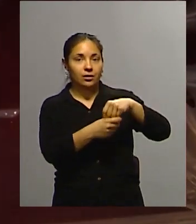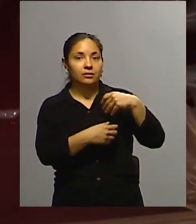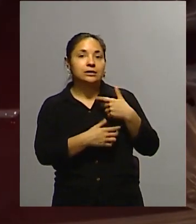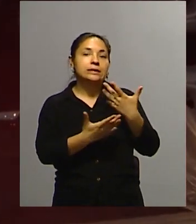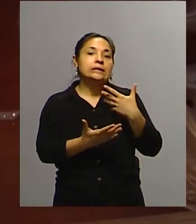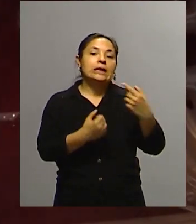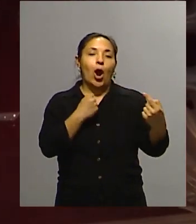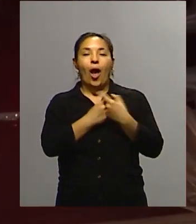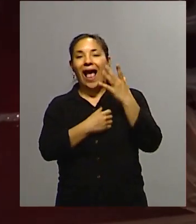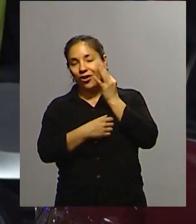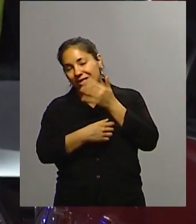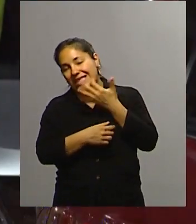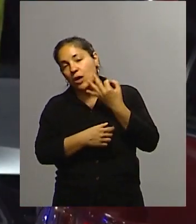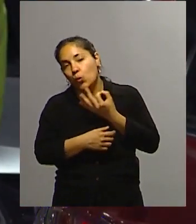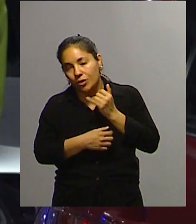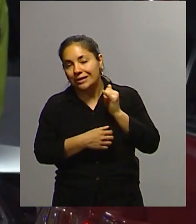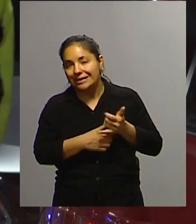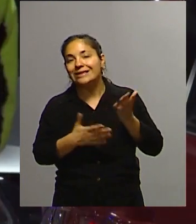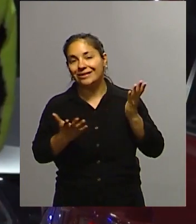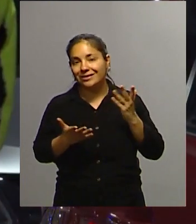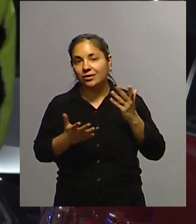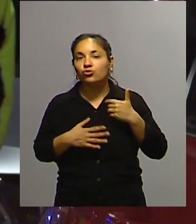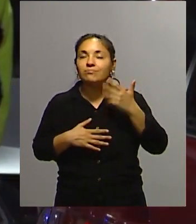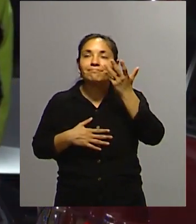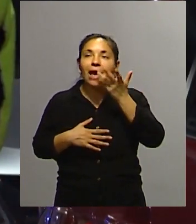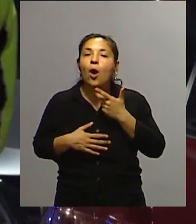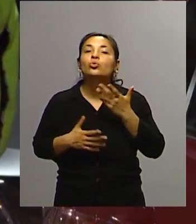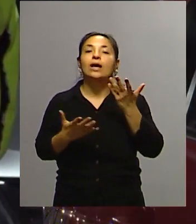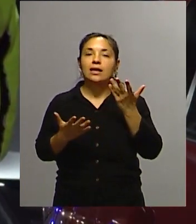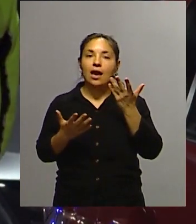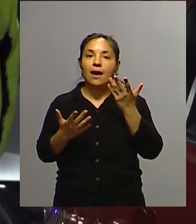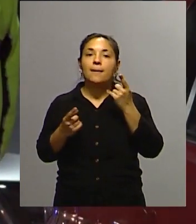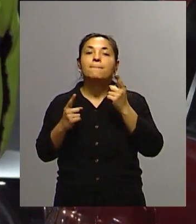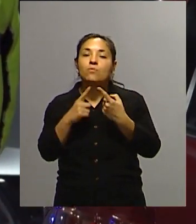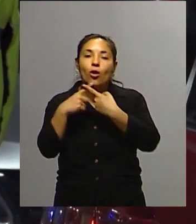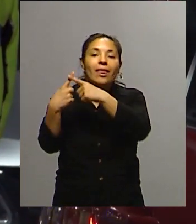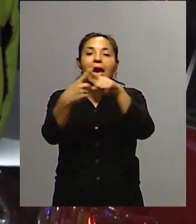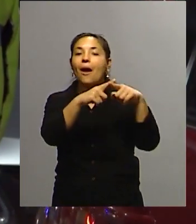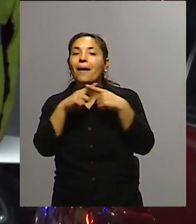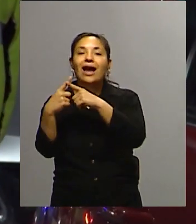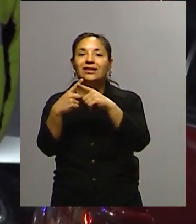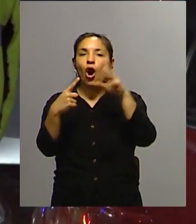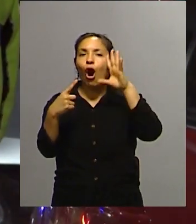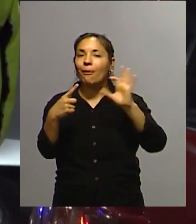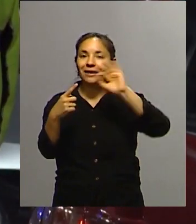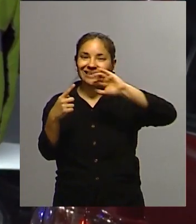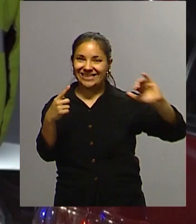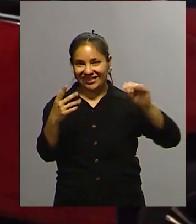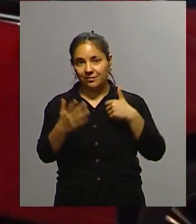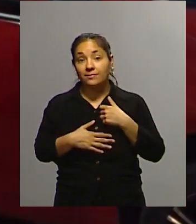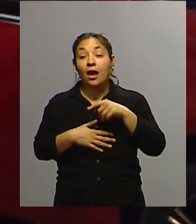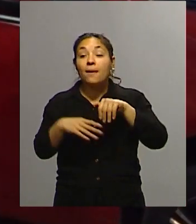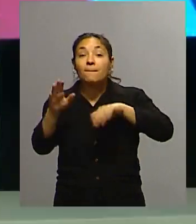tener. Lo que me gustaría, sí, es que se trate con esta objetividad, ¿no? ¿Dónde están los controles que van a hacer